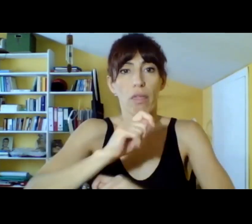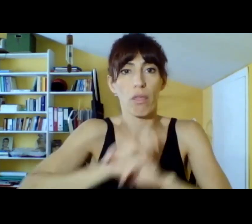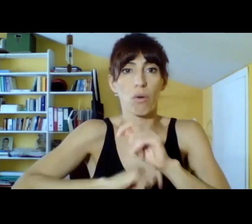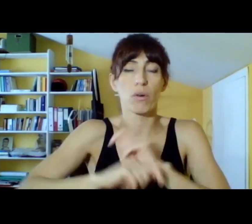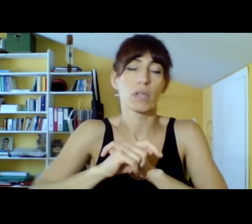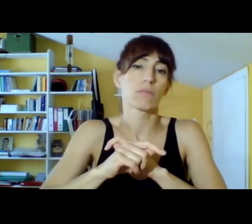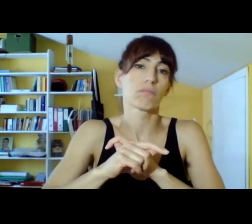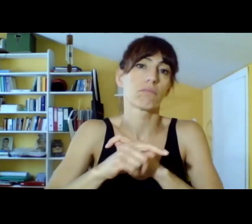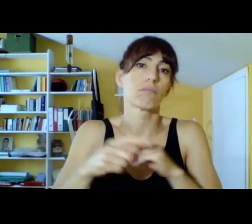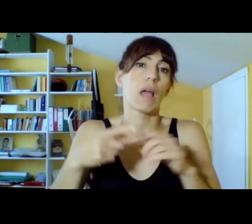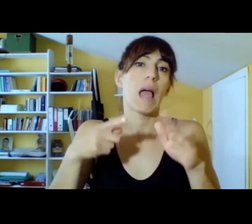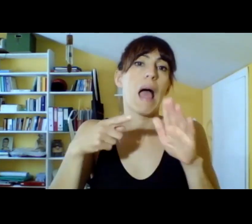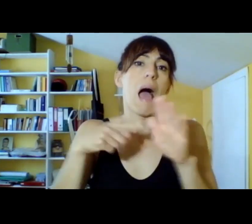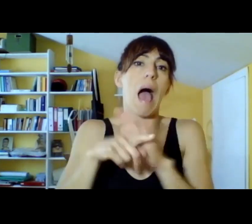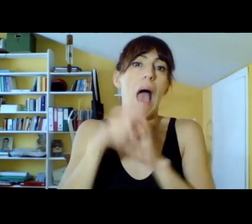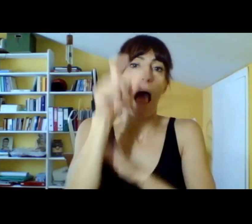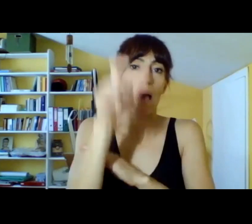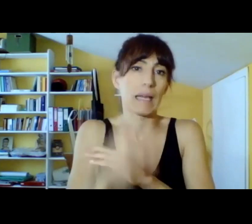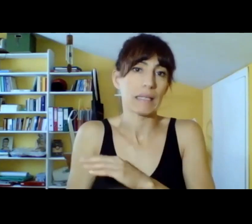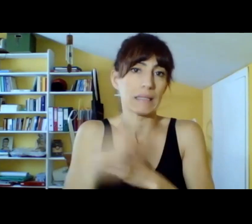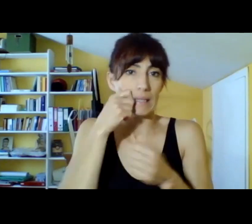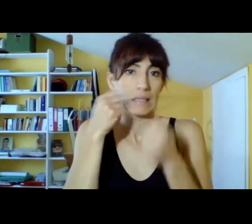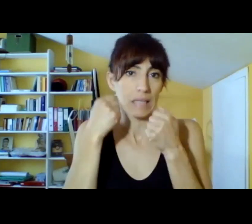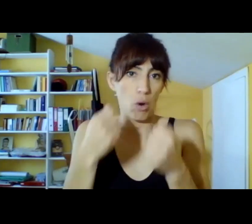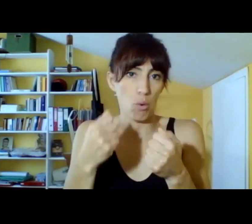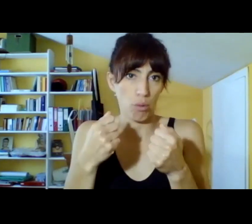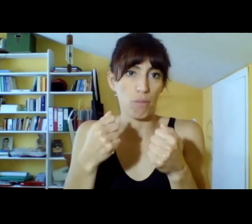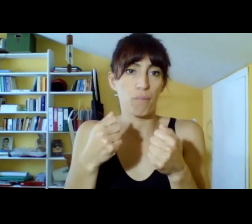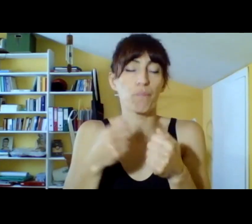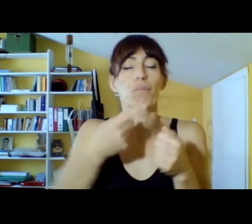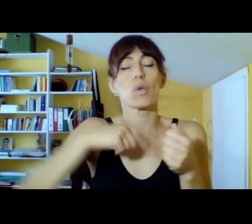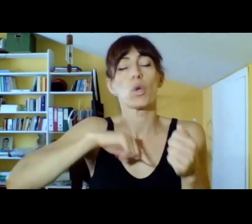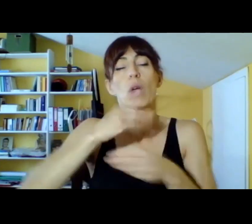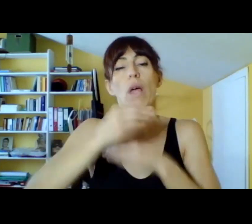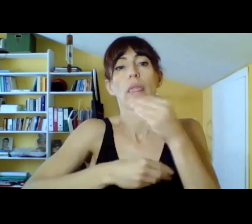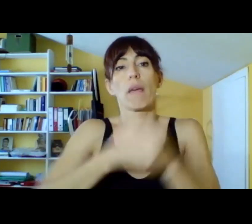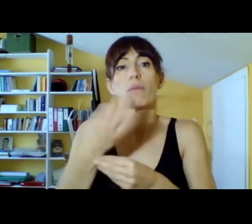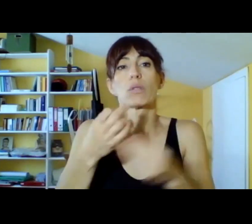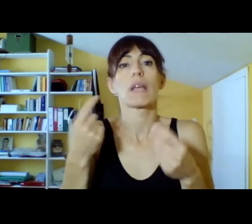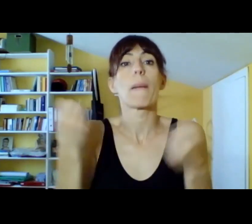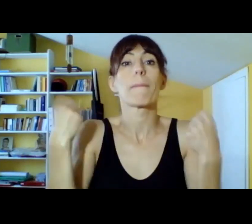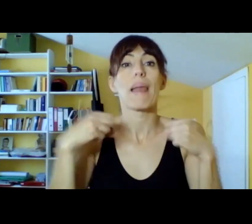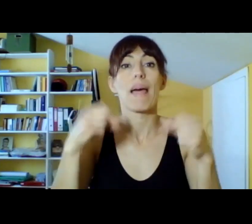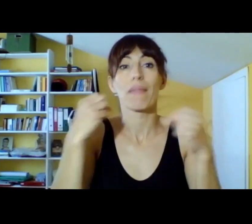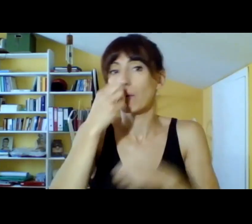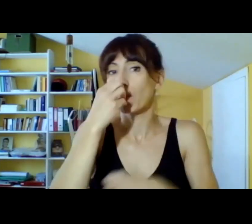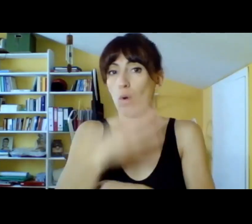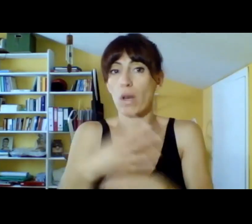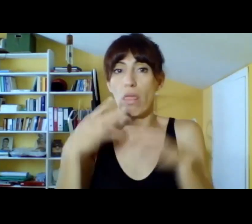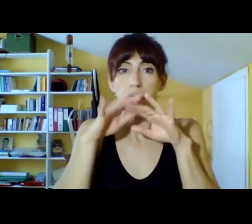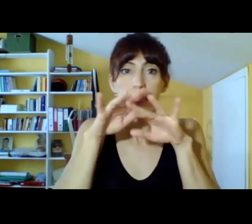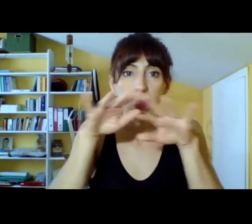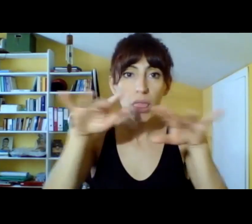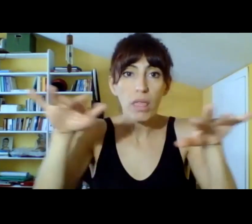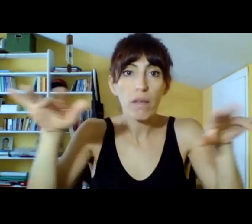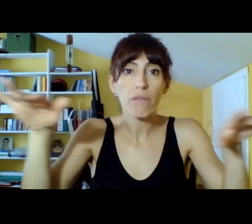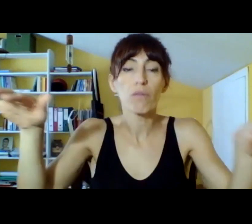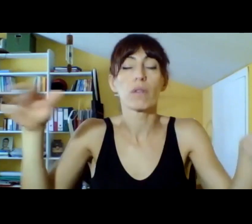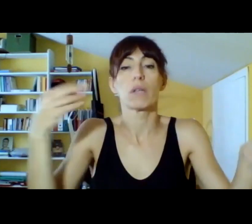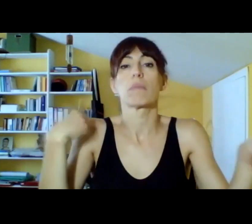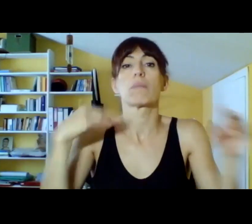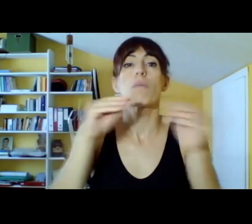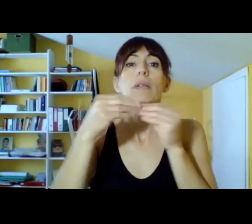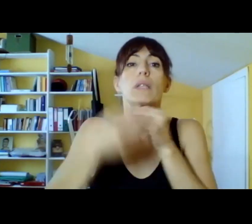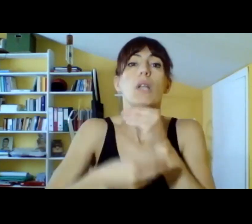salud del resto de la sociedad. ¿Qué hacíamos? Difundir estas buenas prácticas y utilizar estos mismos materiales